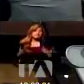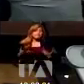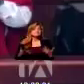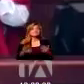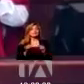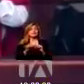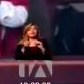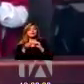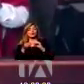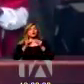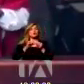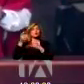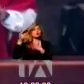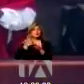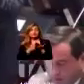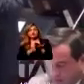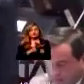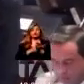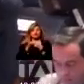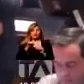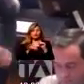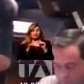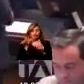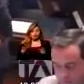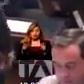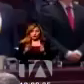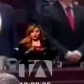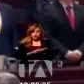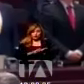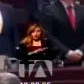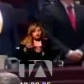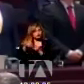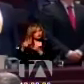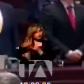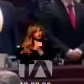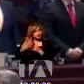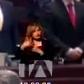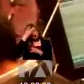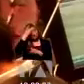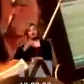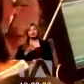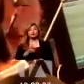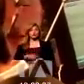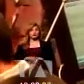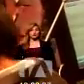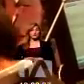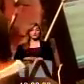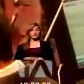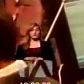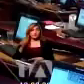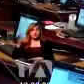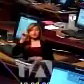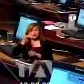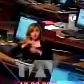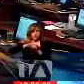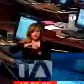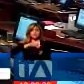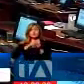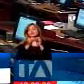los bloques legislativos analizan el informe y mantienen reuniones de última hora para tomar una decisión. Los 31 miembros